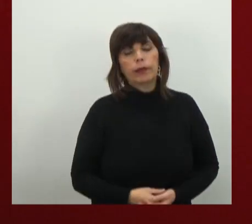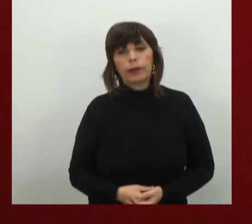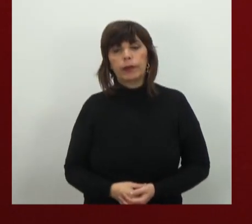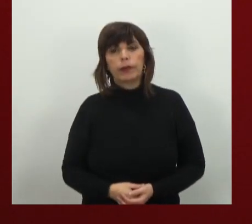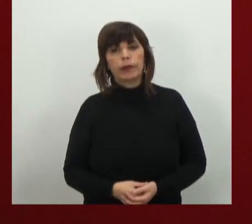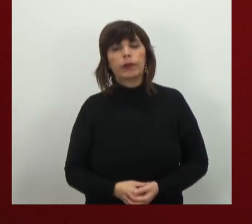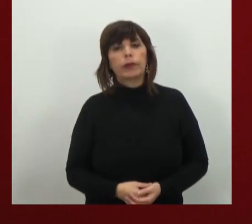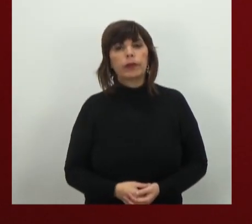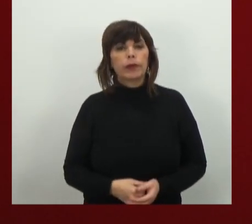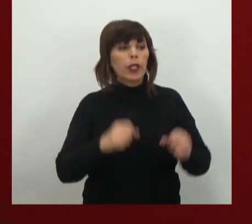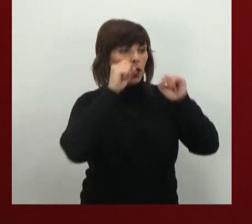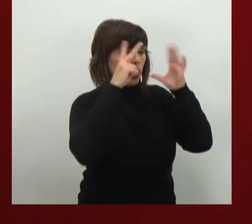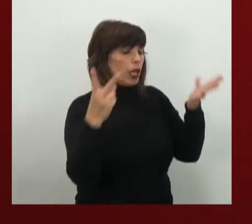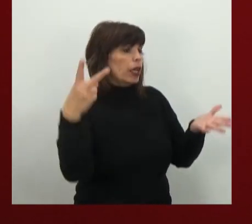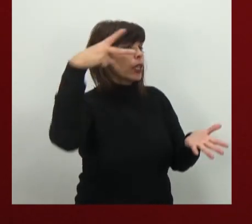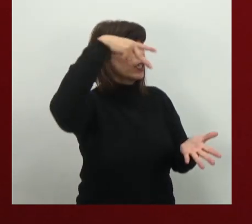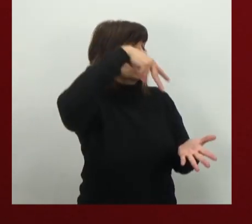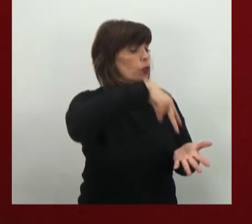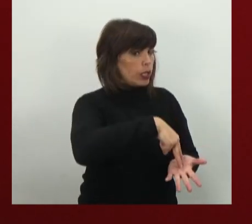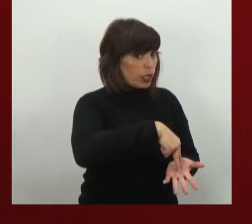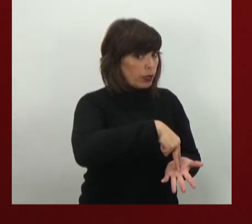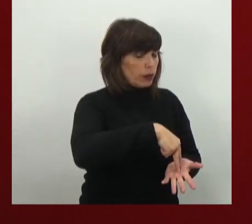dice que Él resucitará en algún momento.